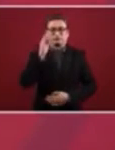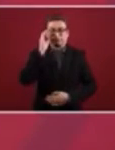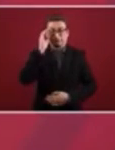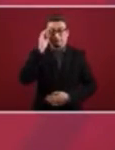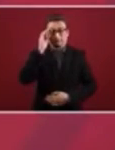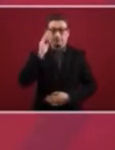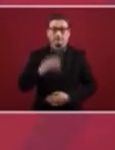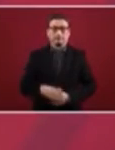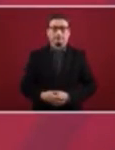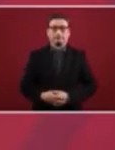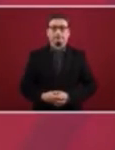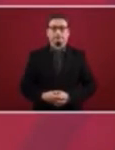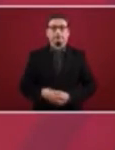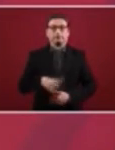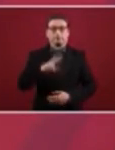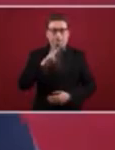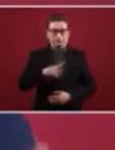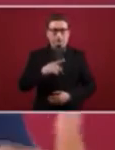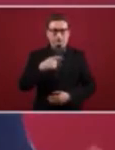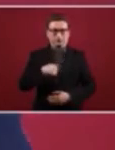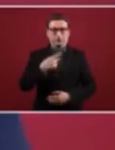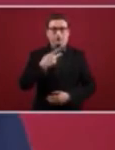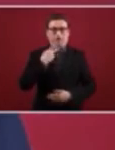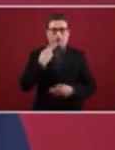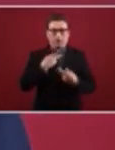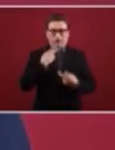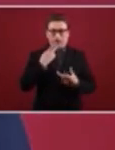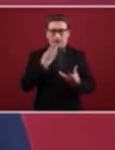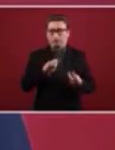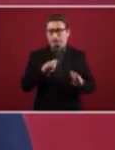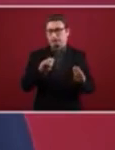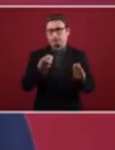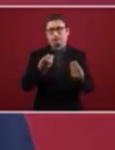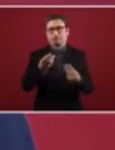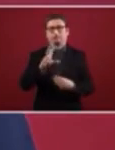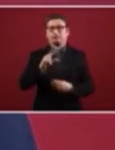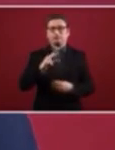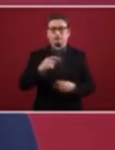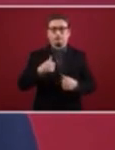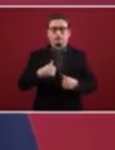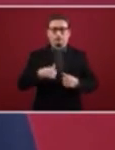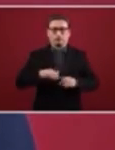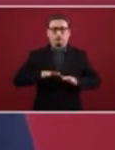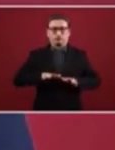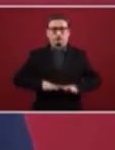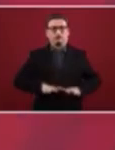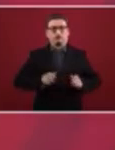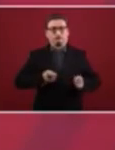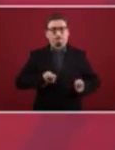Parece que hablo demasiado, no, me autolimito,